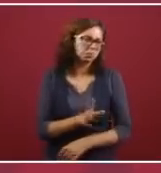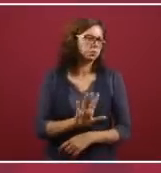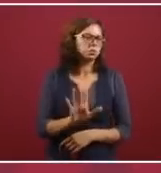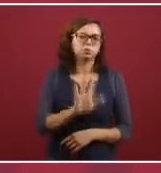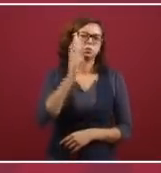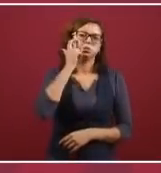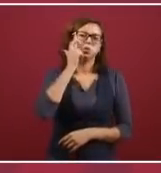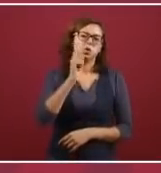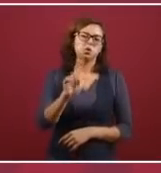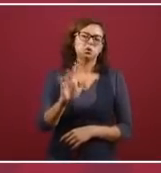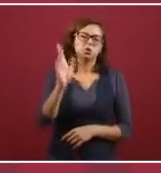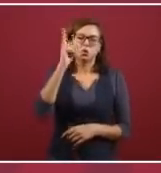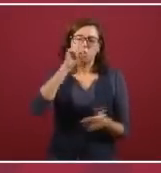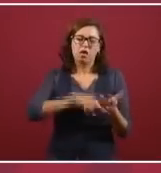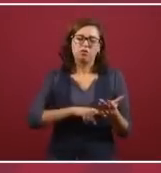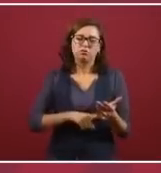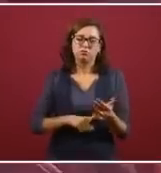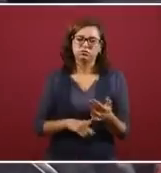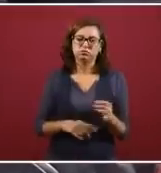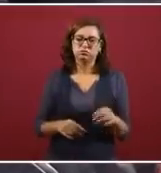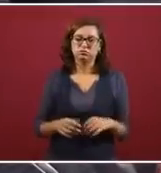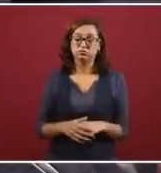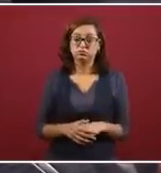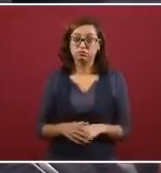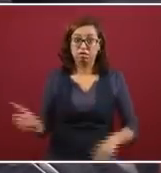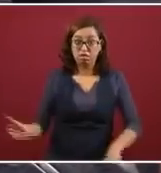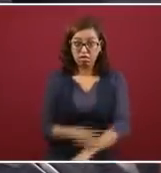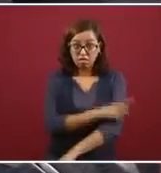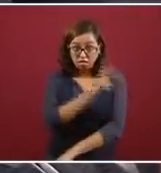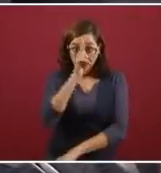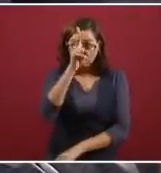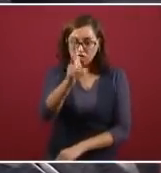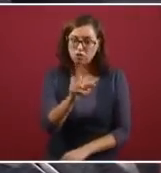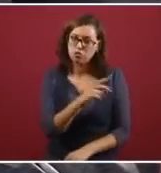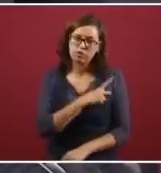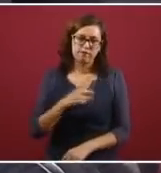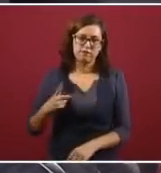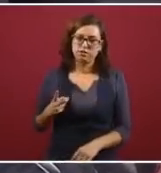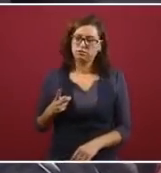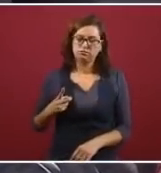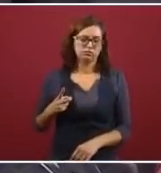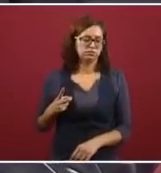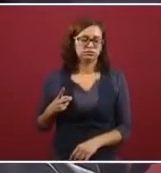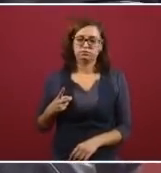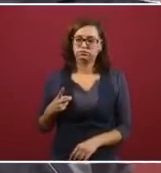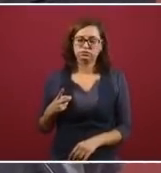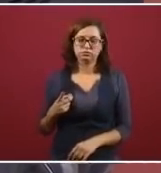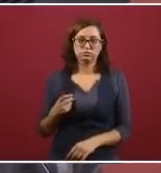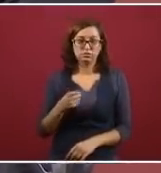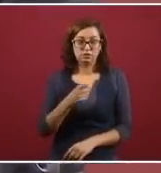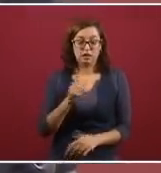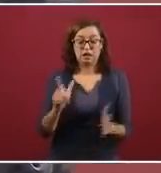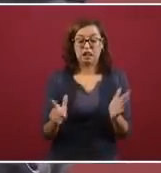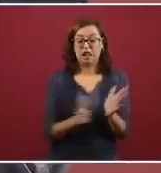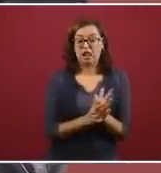eso. No debe de haber venganza, no se debe de utilizar la